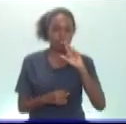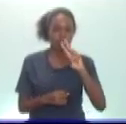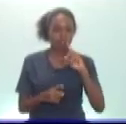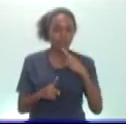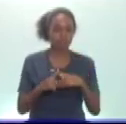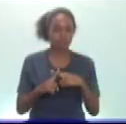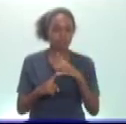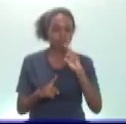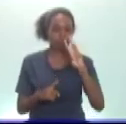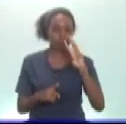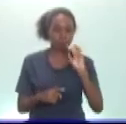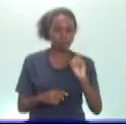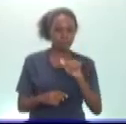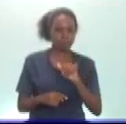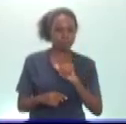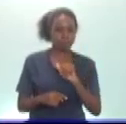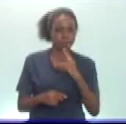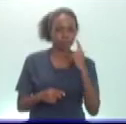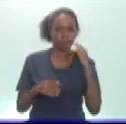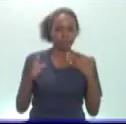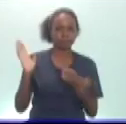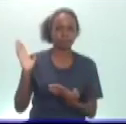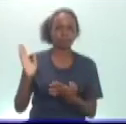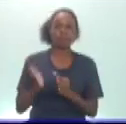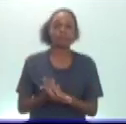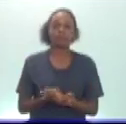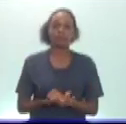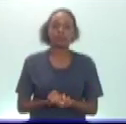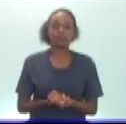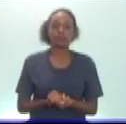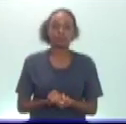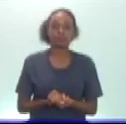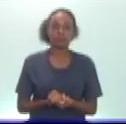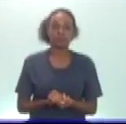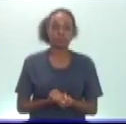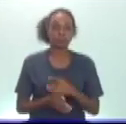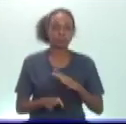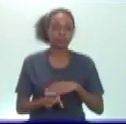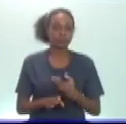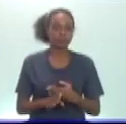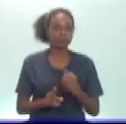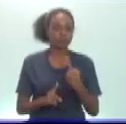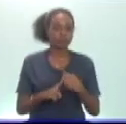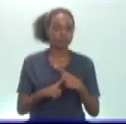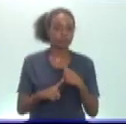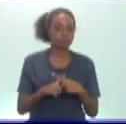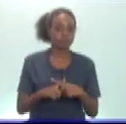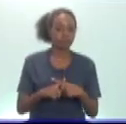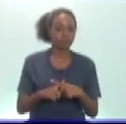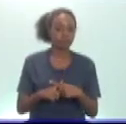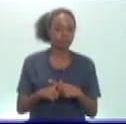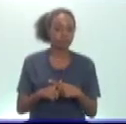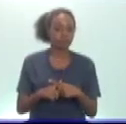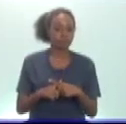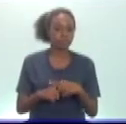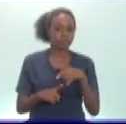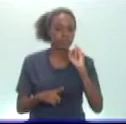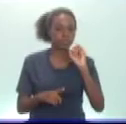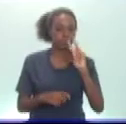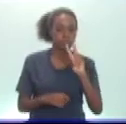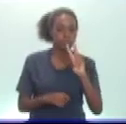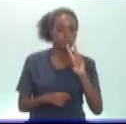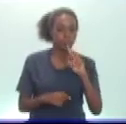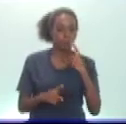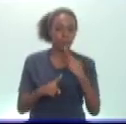30 es igual a 1860. Luego multiplicamos la otra multiplicación, que es 62